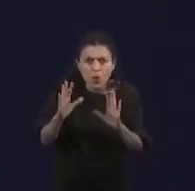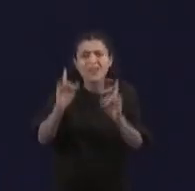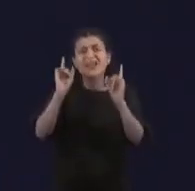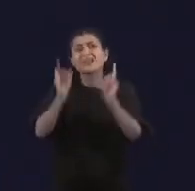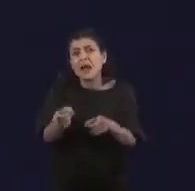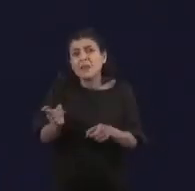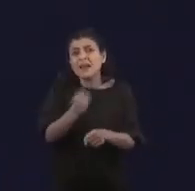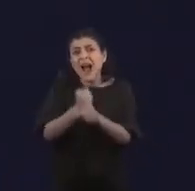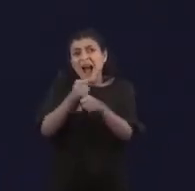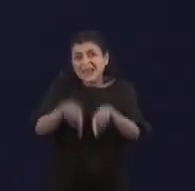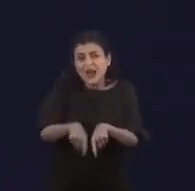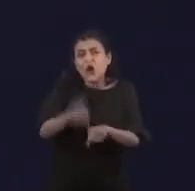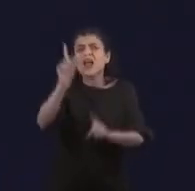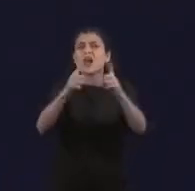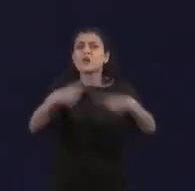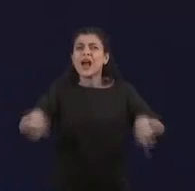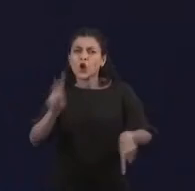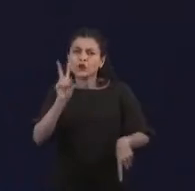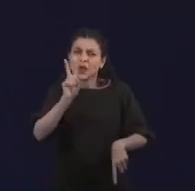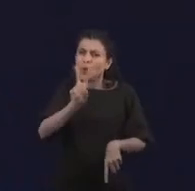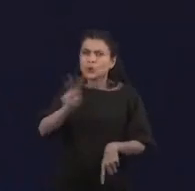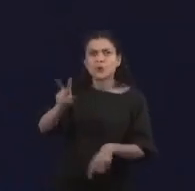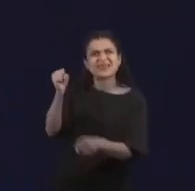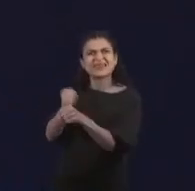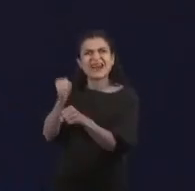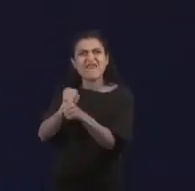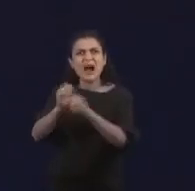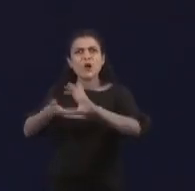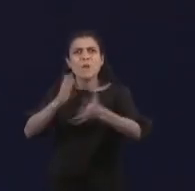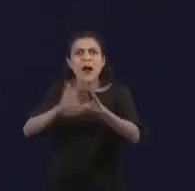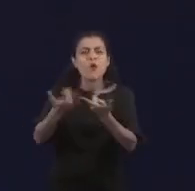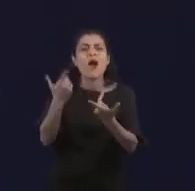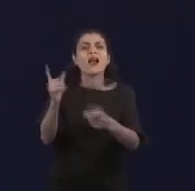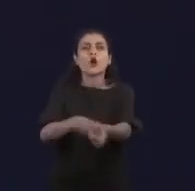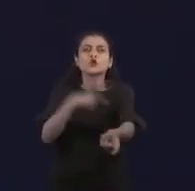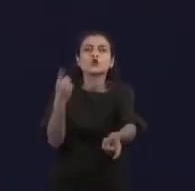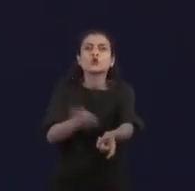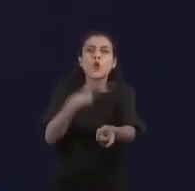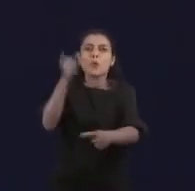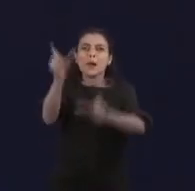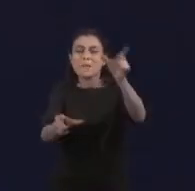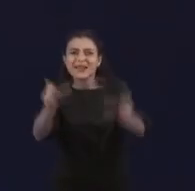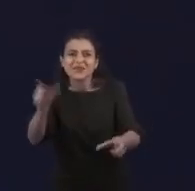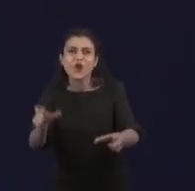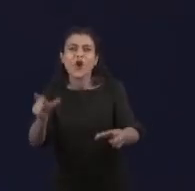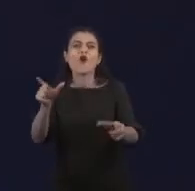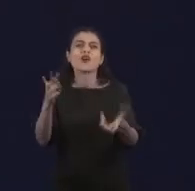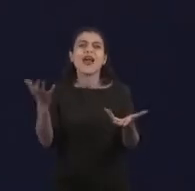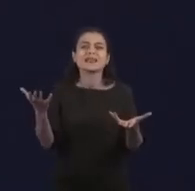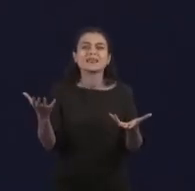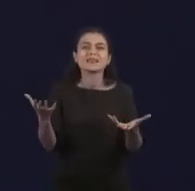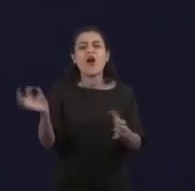vemos como más manuales o que las resolvemos de una manera mucho menos,